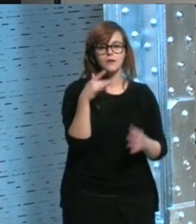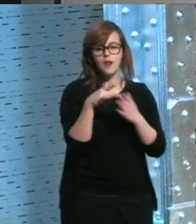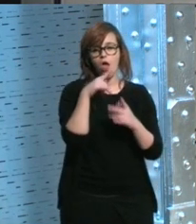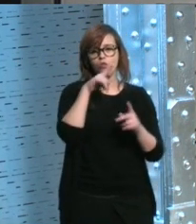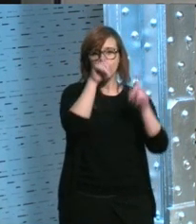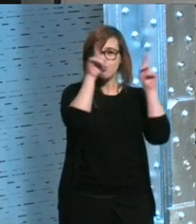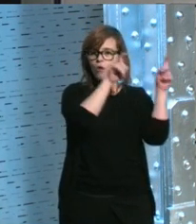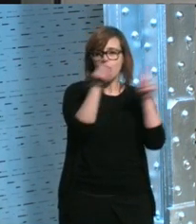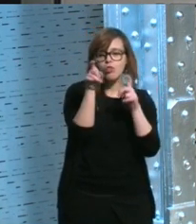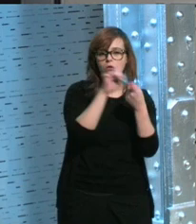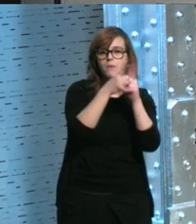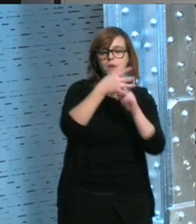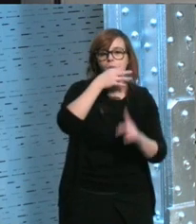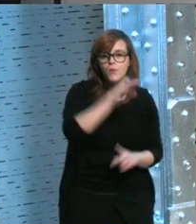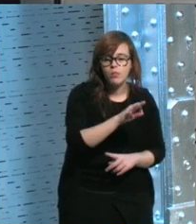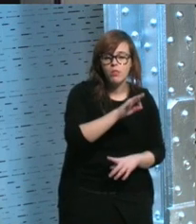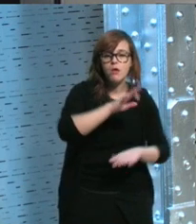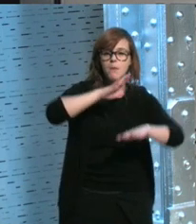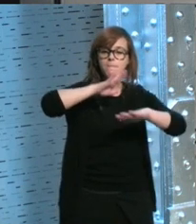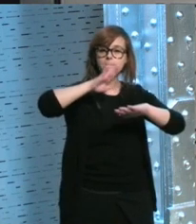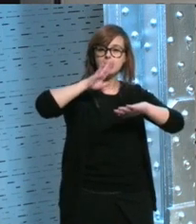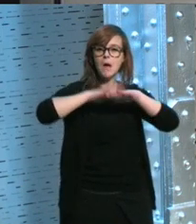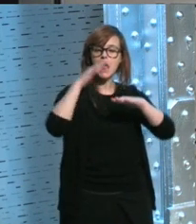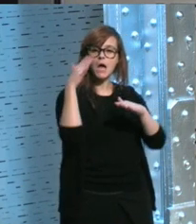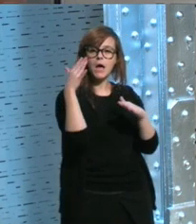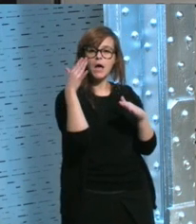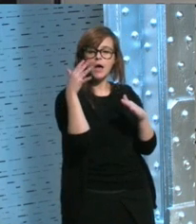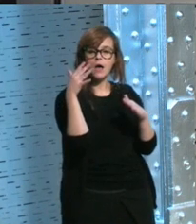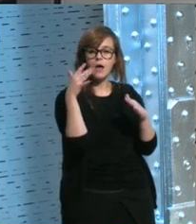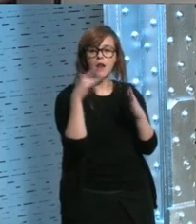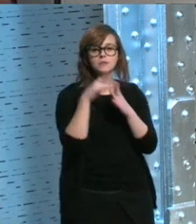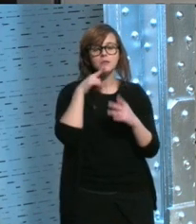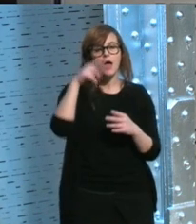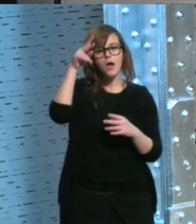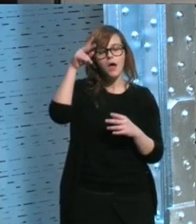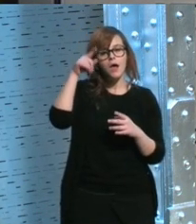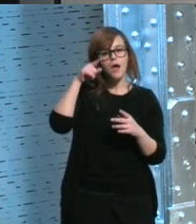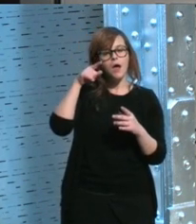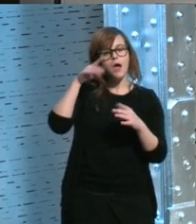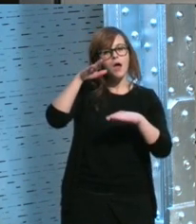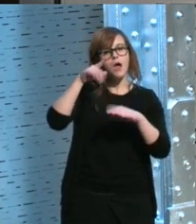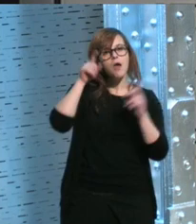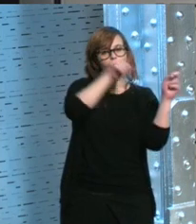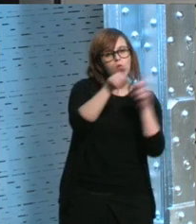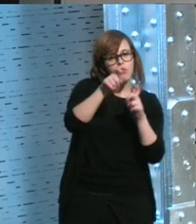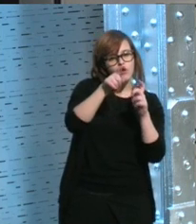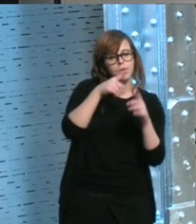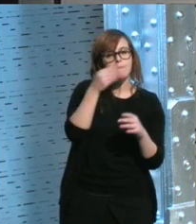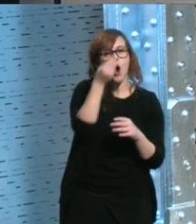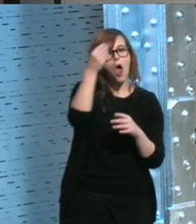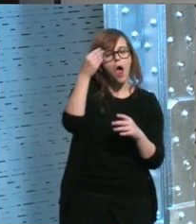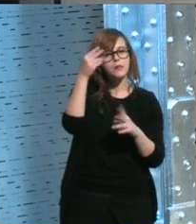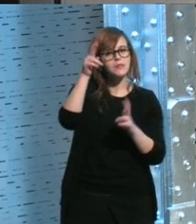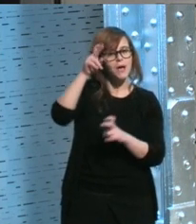educación para enseñar a la gente a tener mayores preocupaciones sociales, y